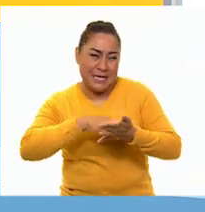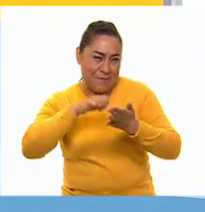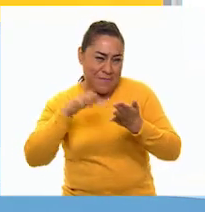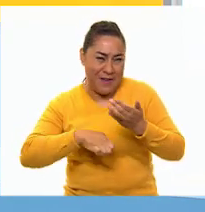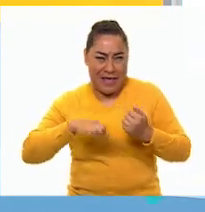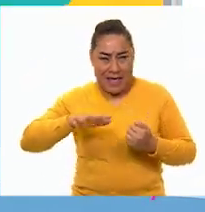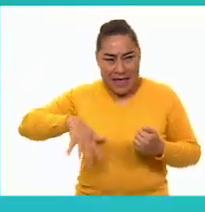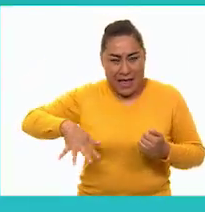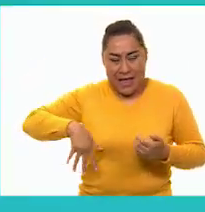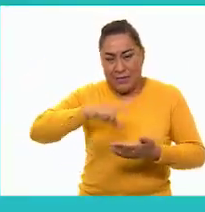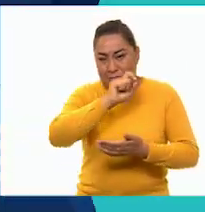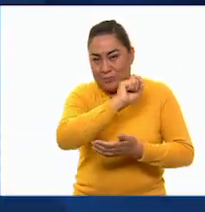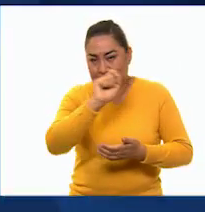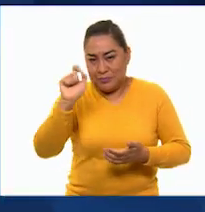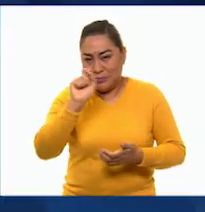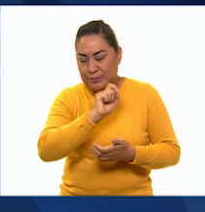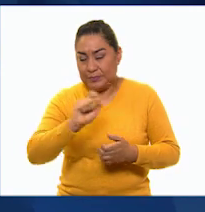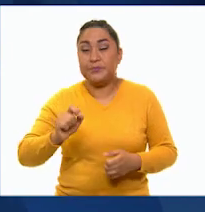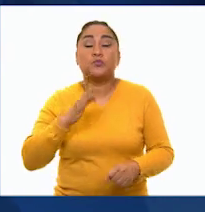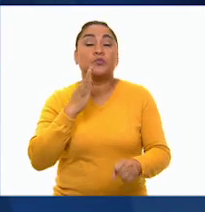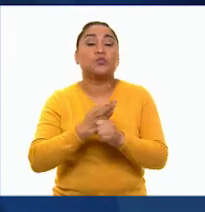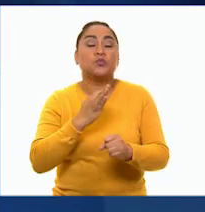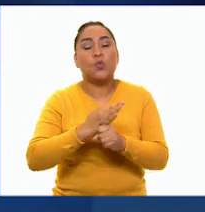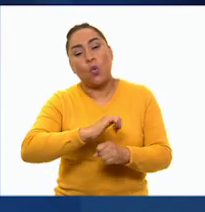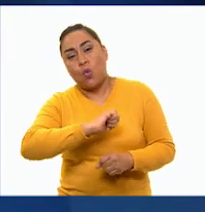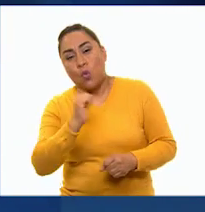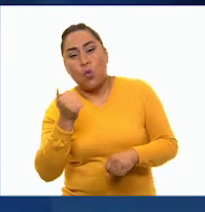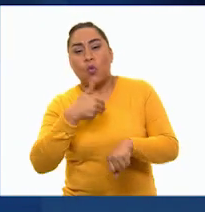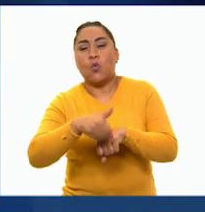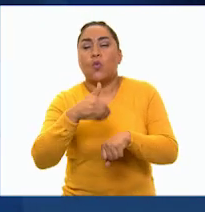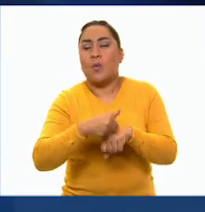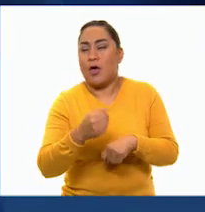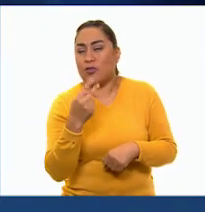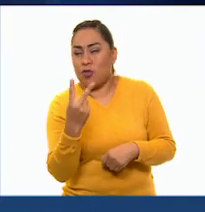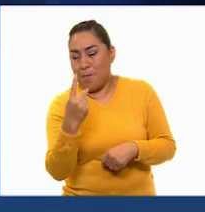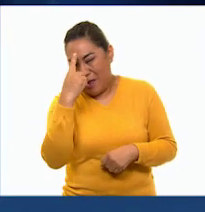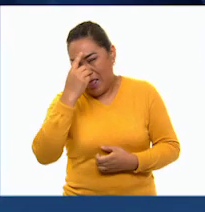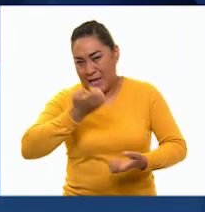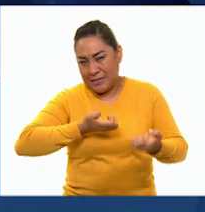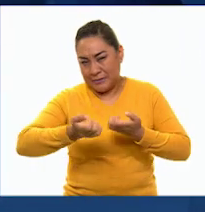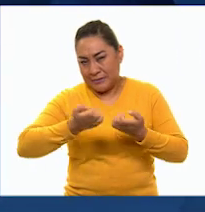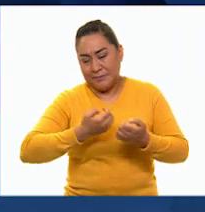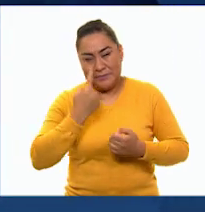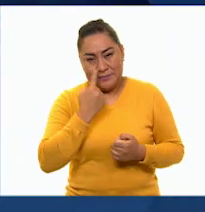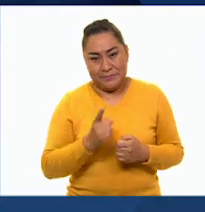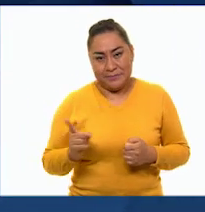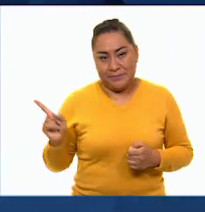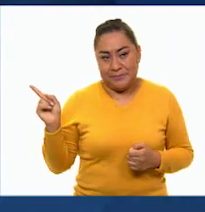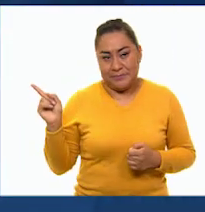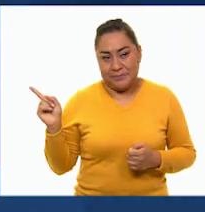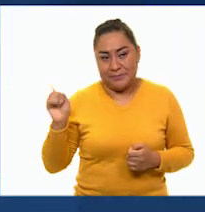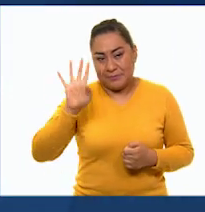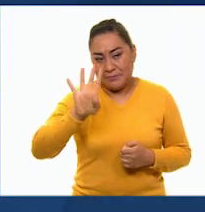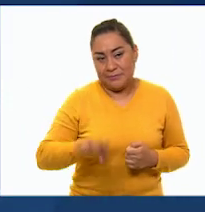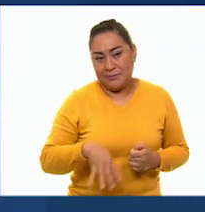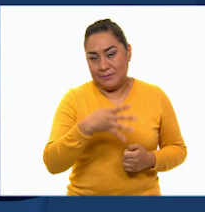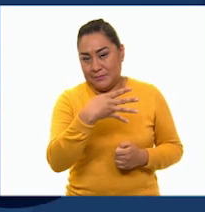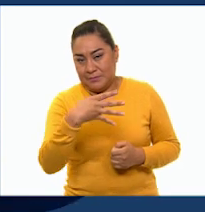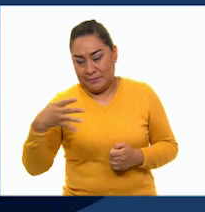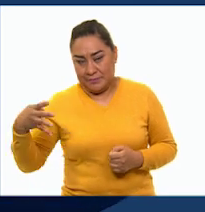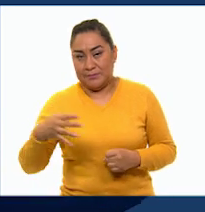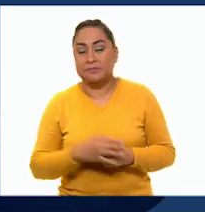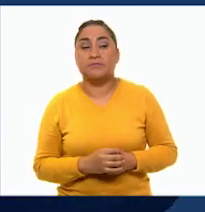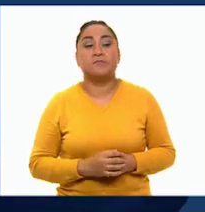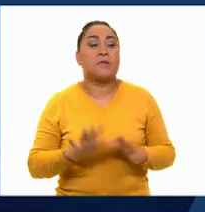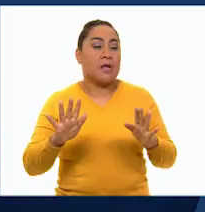resolver. Ahora pasemos al punto 2 del desafío. Veamos la siguiente tabla. Y dice